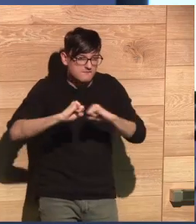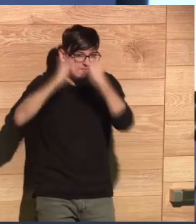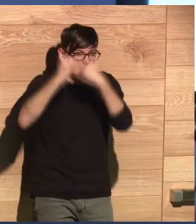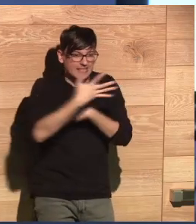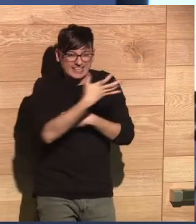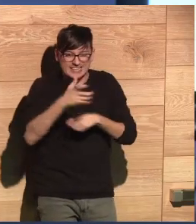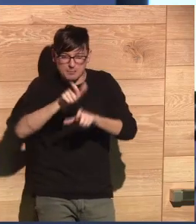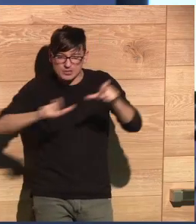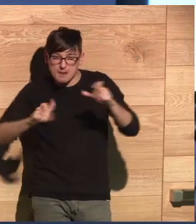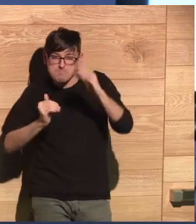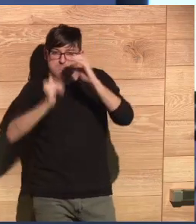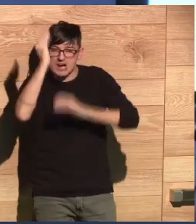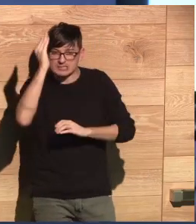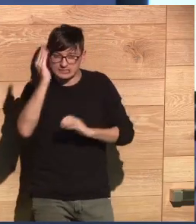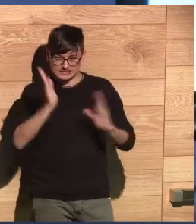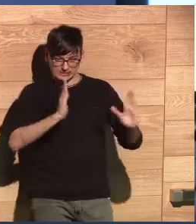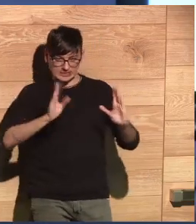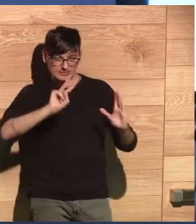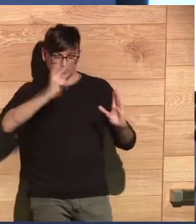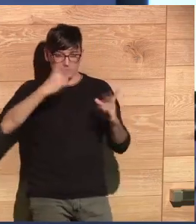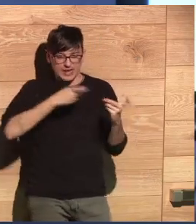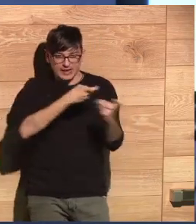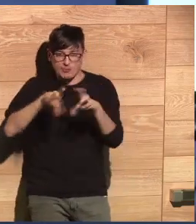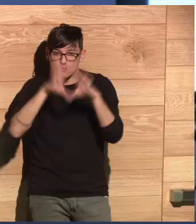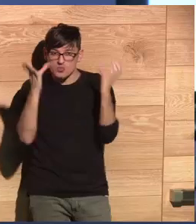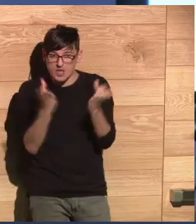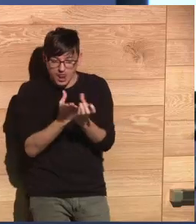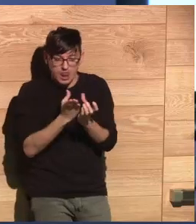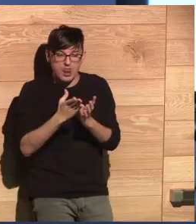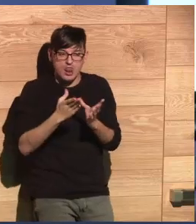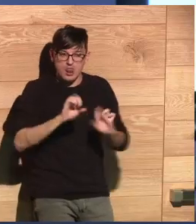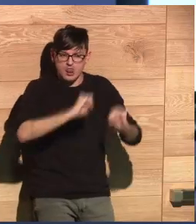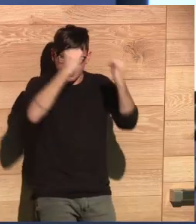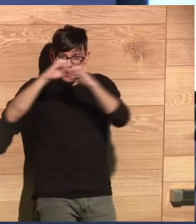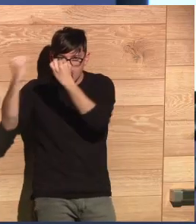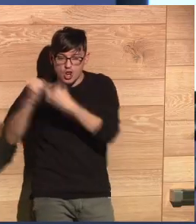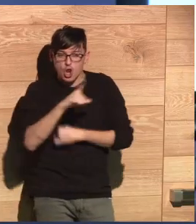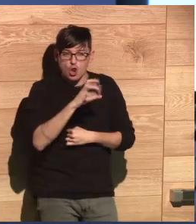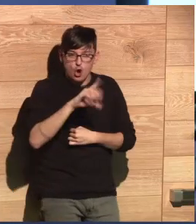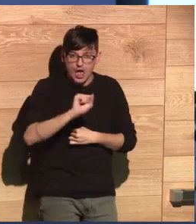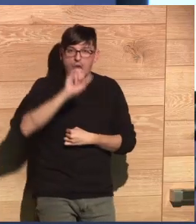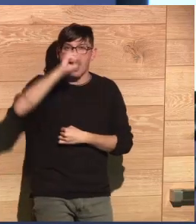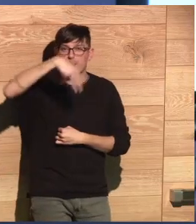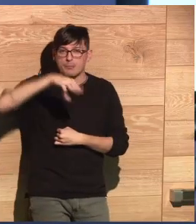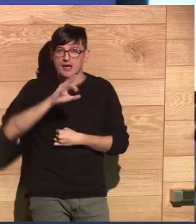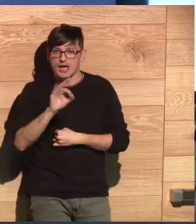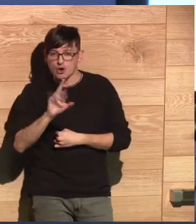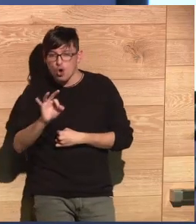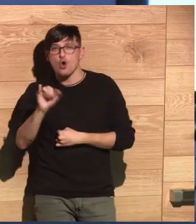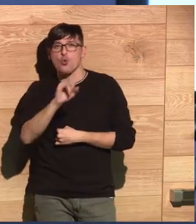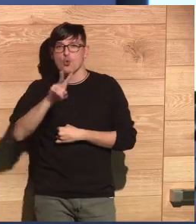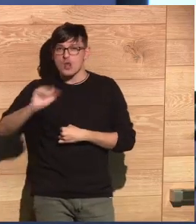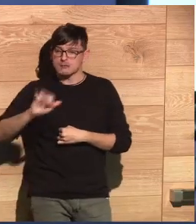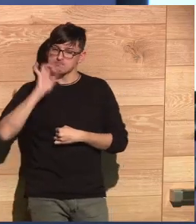personas durante la Segunda Guerra Mundial. Lola, Amparo, Julia y sus amigos hicieron un pacto